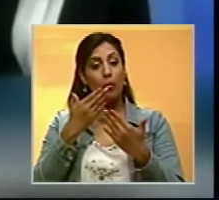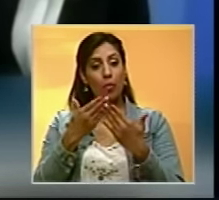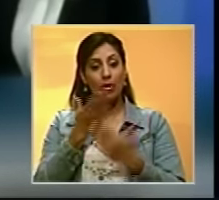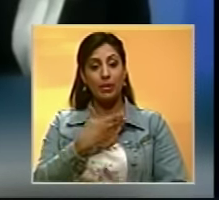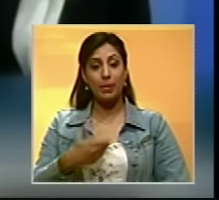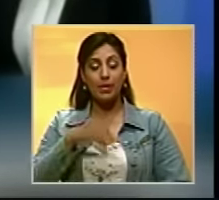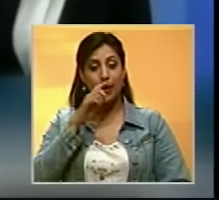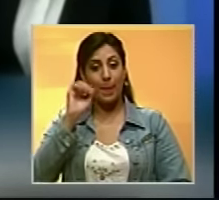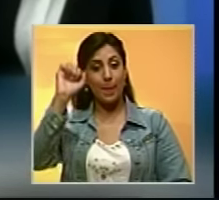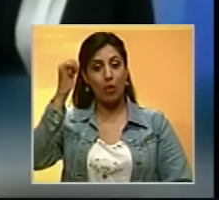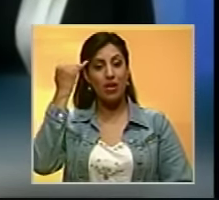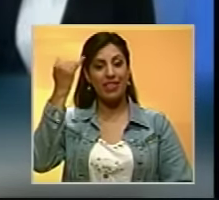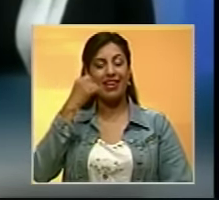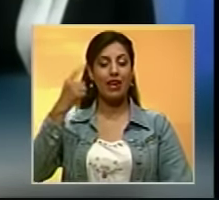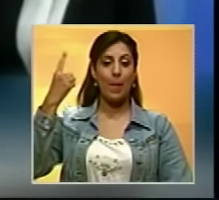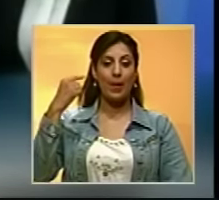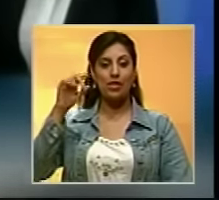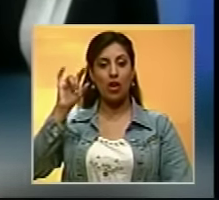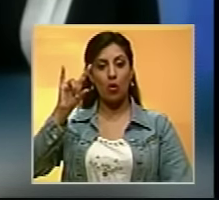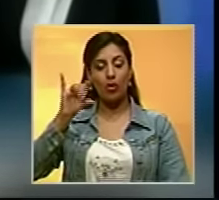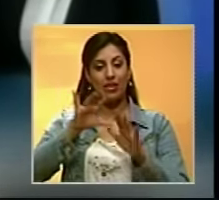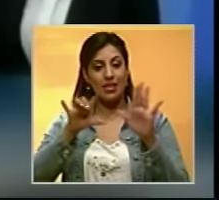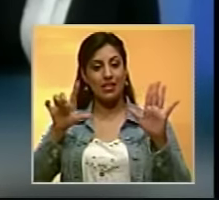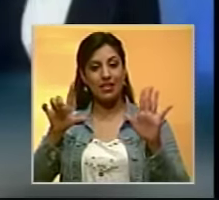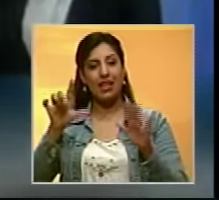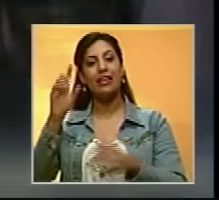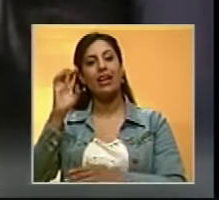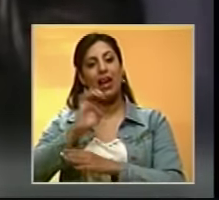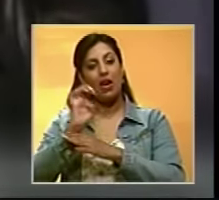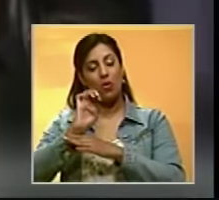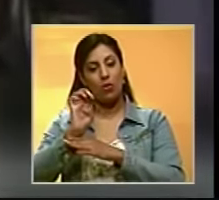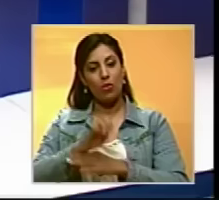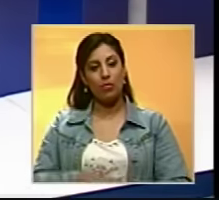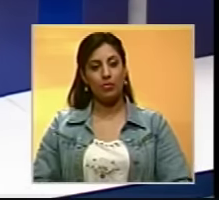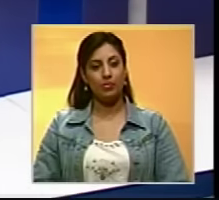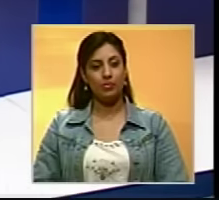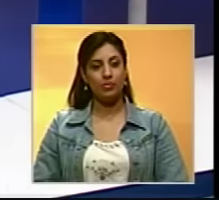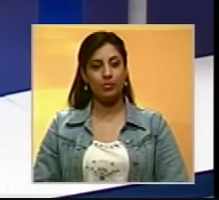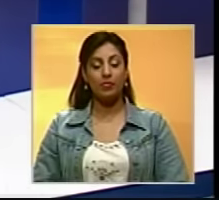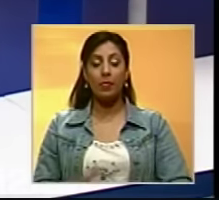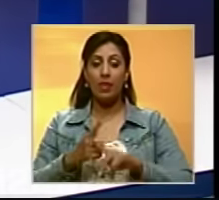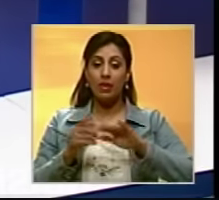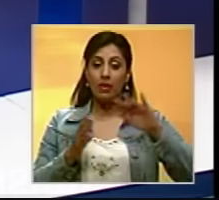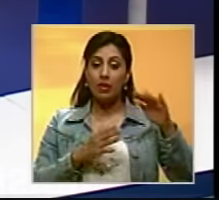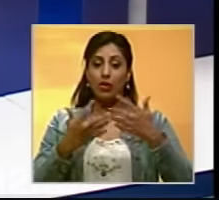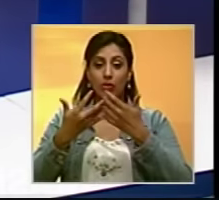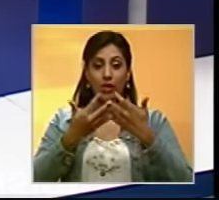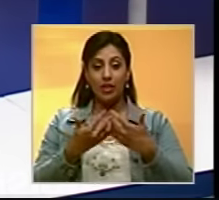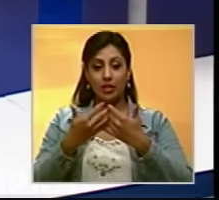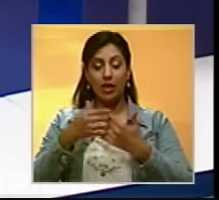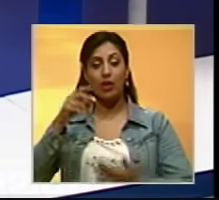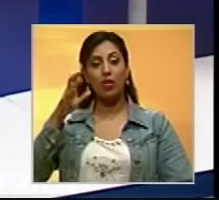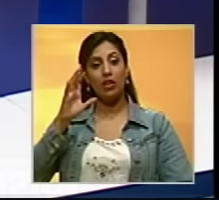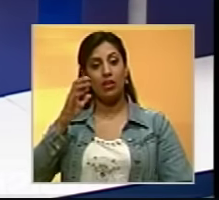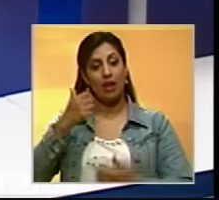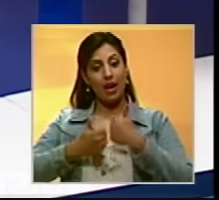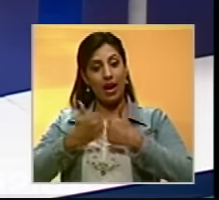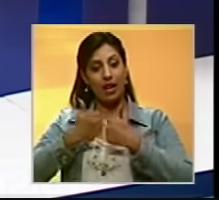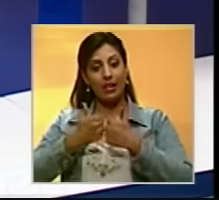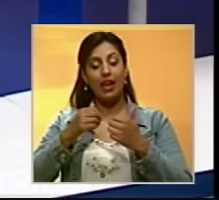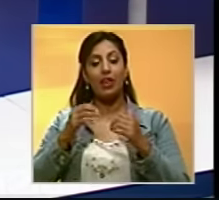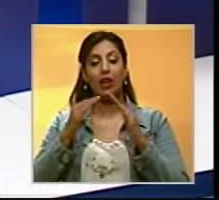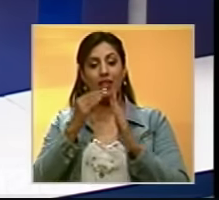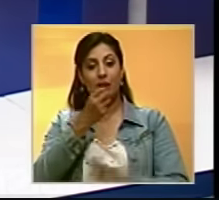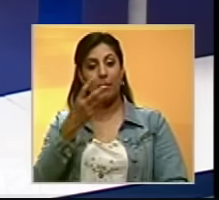presidente Nicolás Maduro el pasado lunes 17 en Quito Ecuador y en Estados Unidos los candidatos a la casa blanca hillary